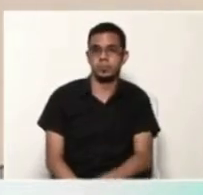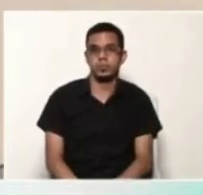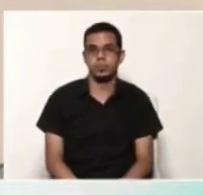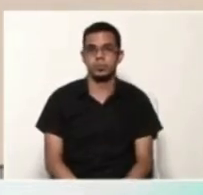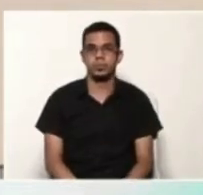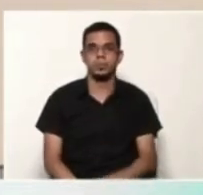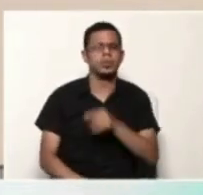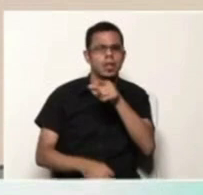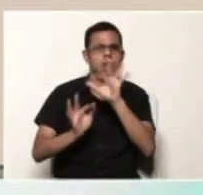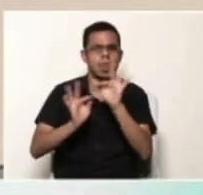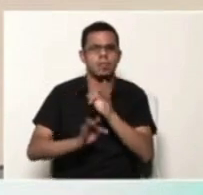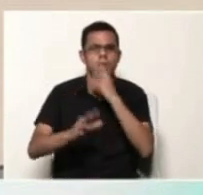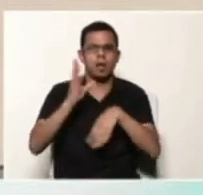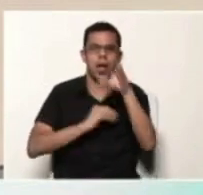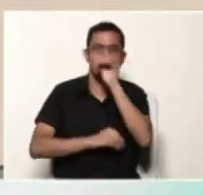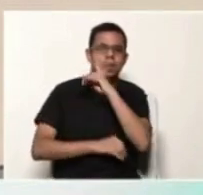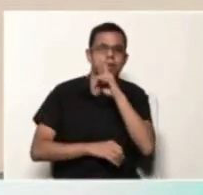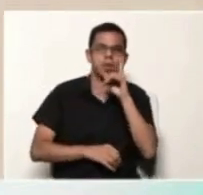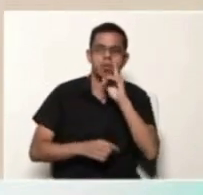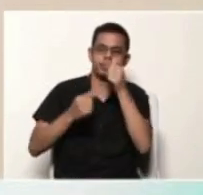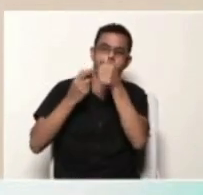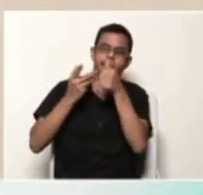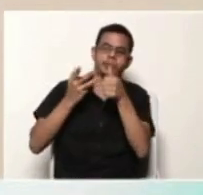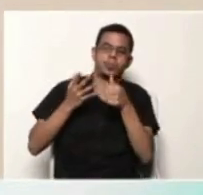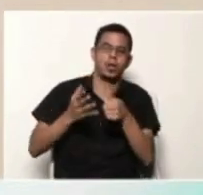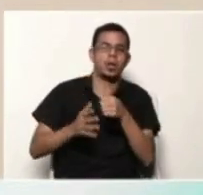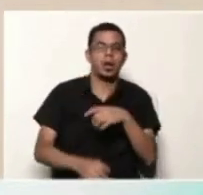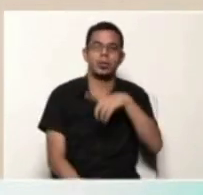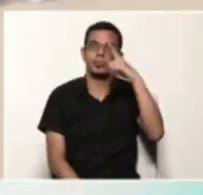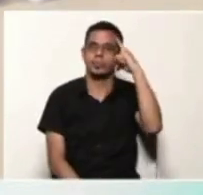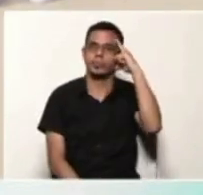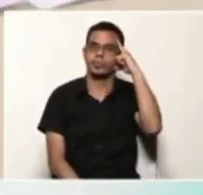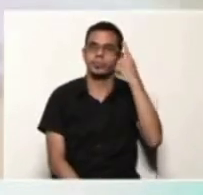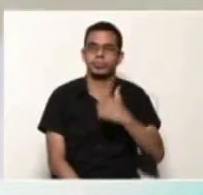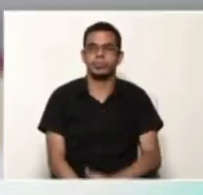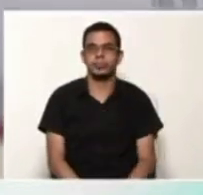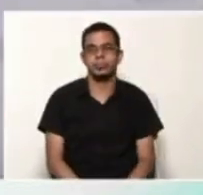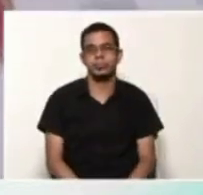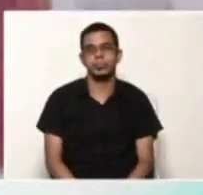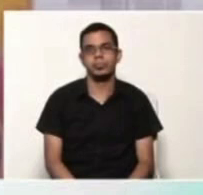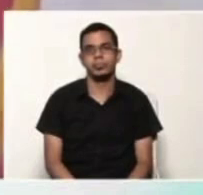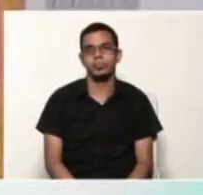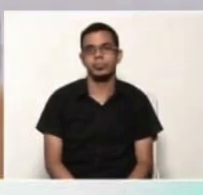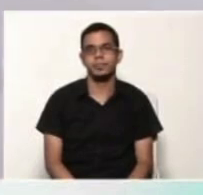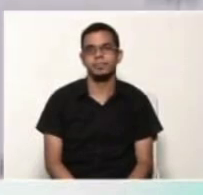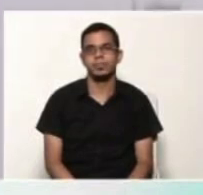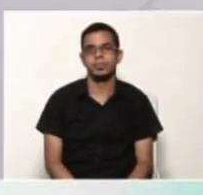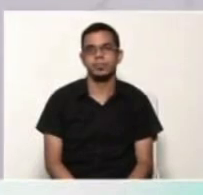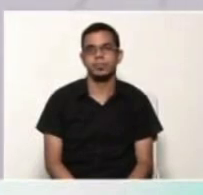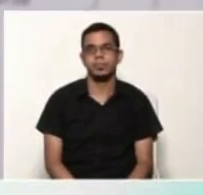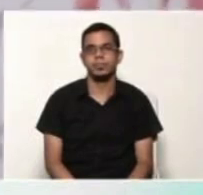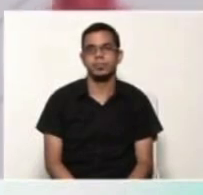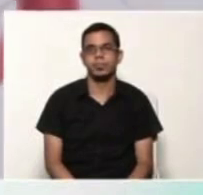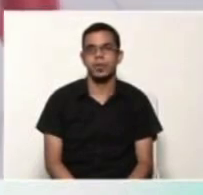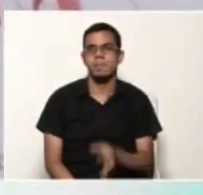el ovario izquierdo. Cada uno de estos representa específicamente, está denotado aquí. Aquí tenemos